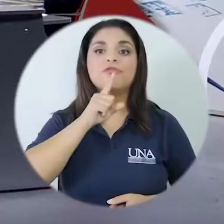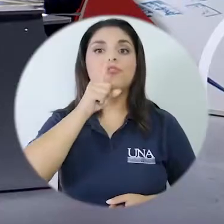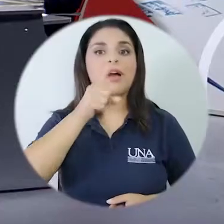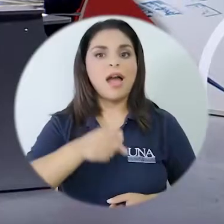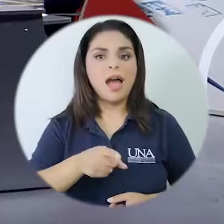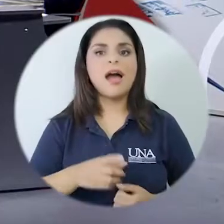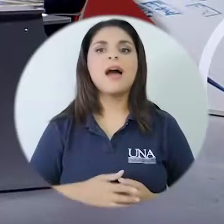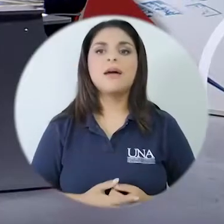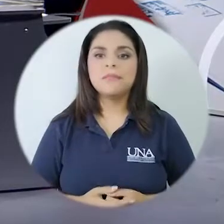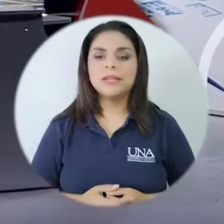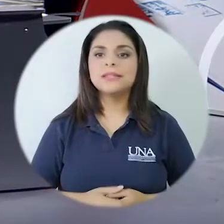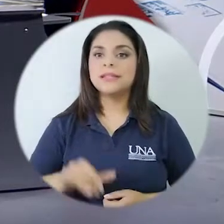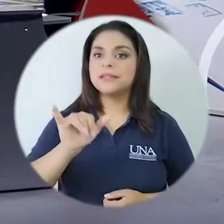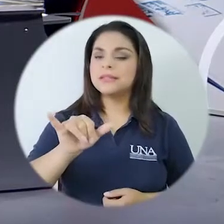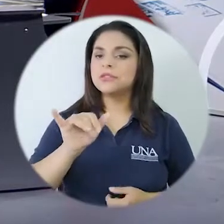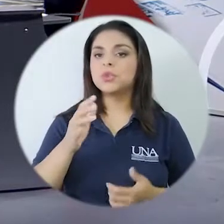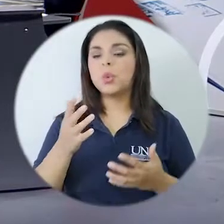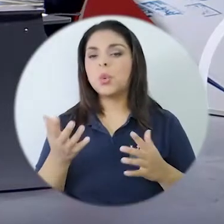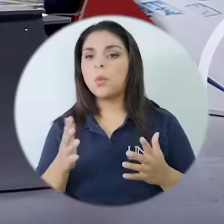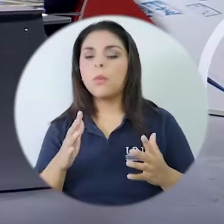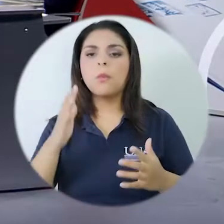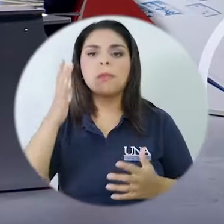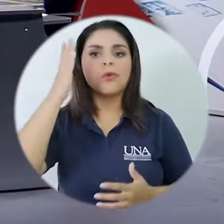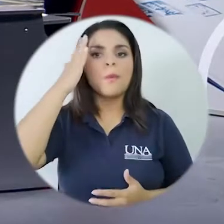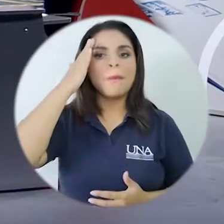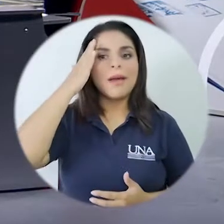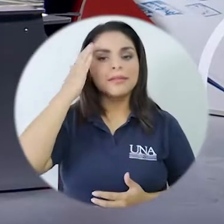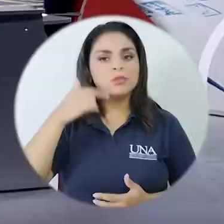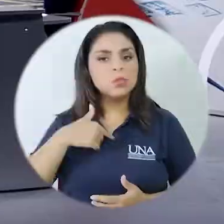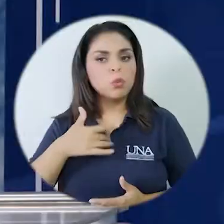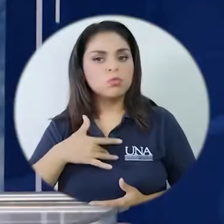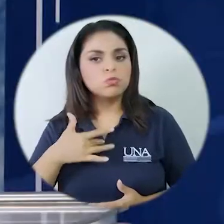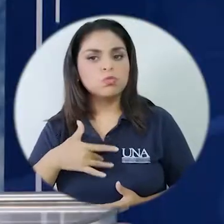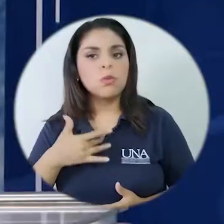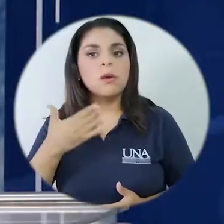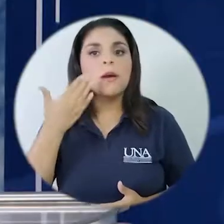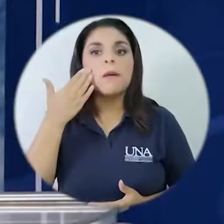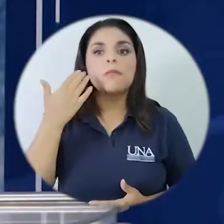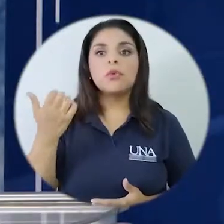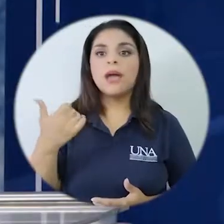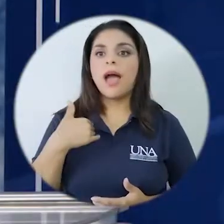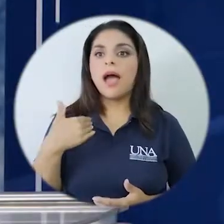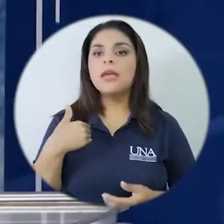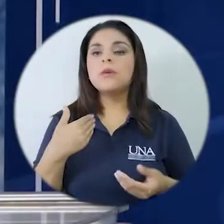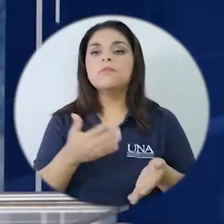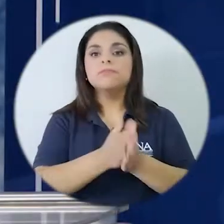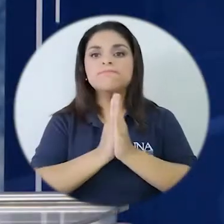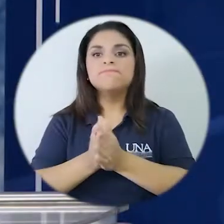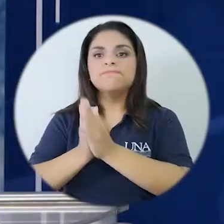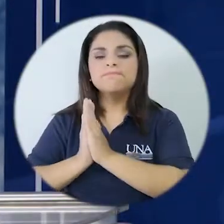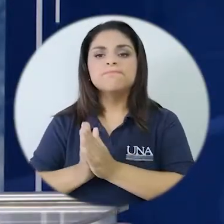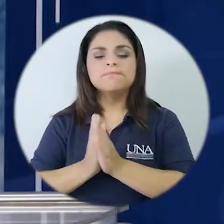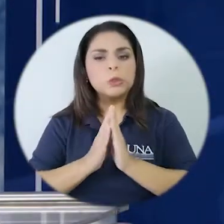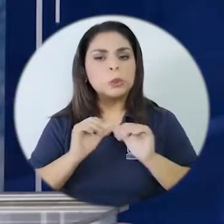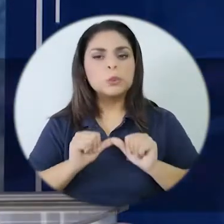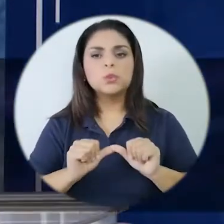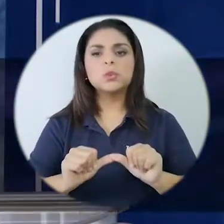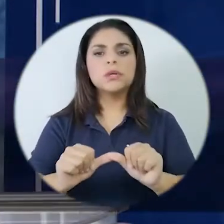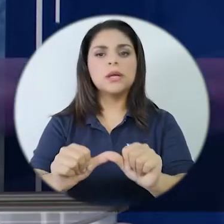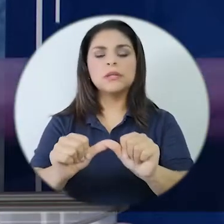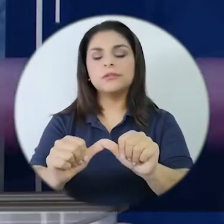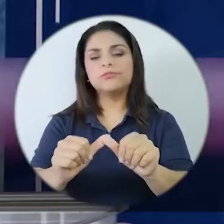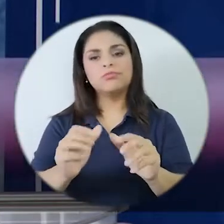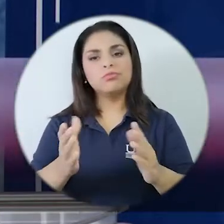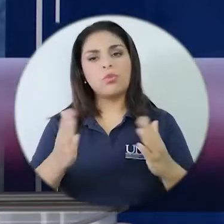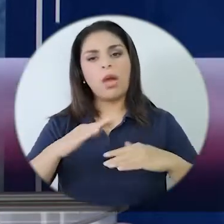realmente es un panorama un poco preocupante, es mi percepción, porque tenemos una demanda constante,